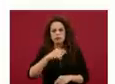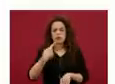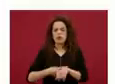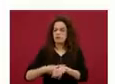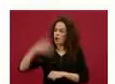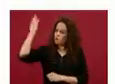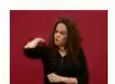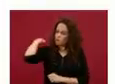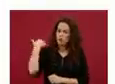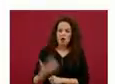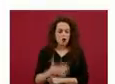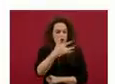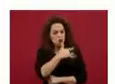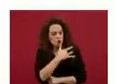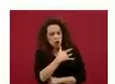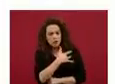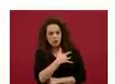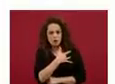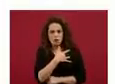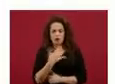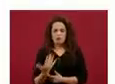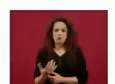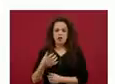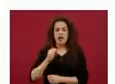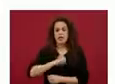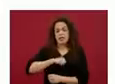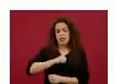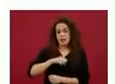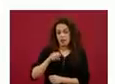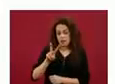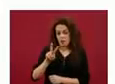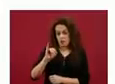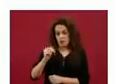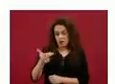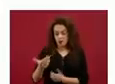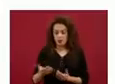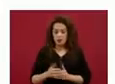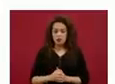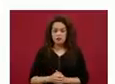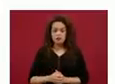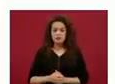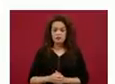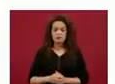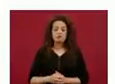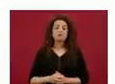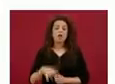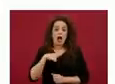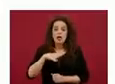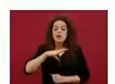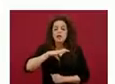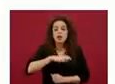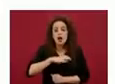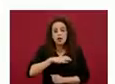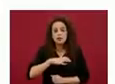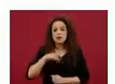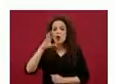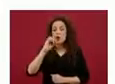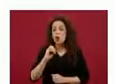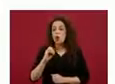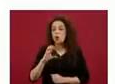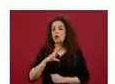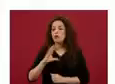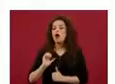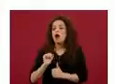enfermedad cardíaca, VIH, vivir con VIH, vivir con cáncer, vivir con alguna